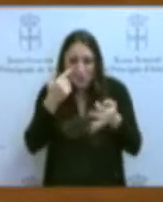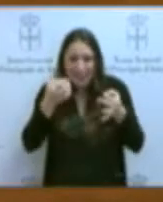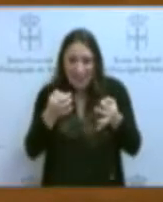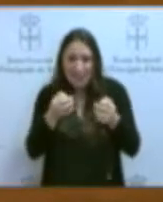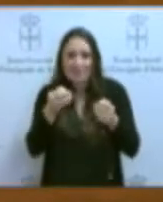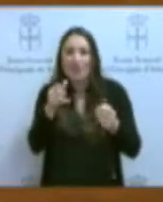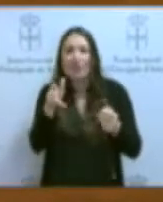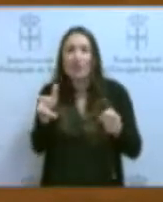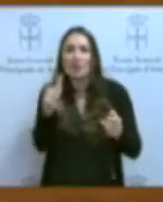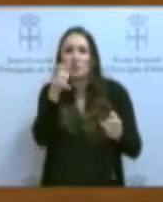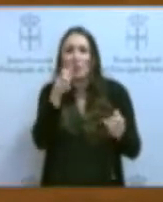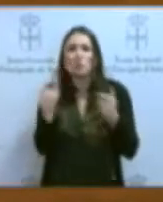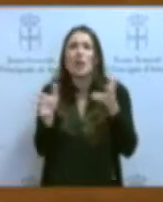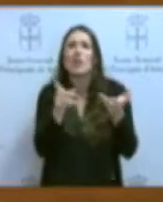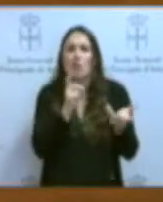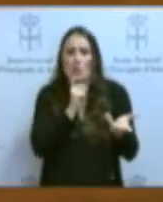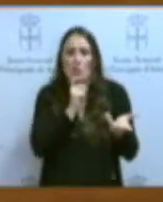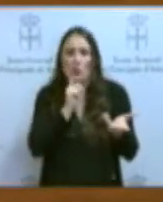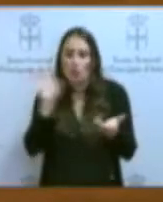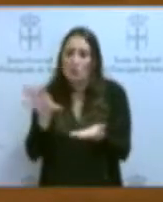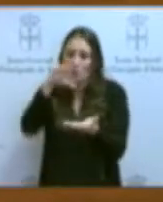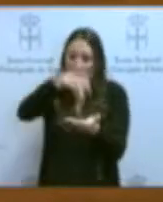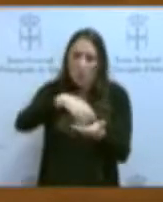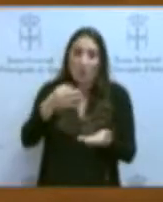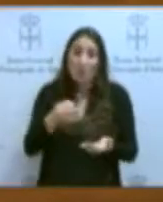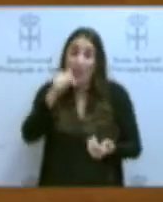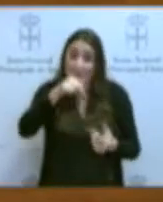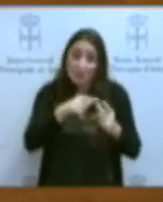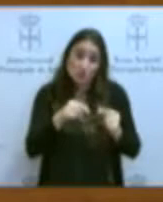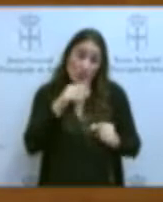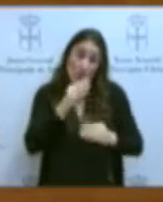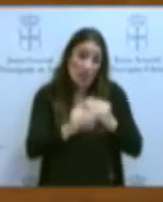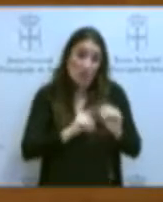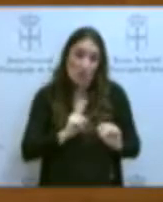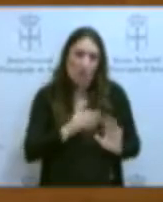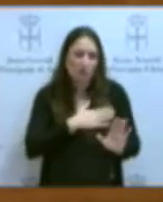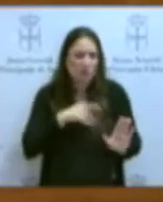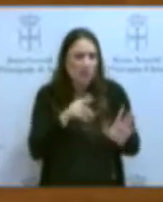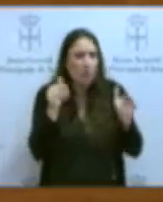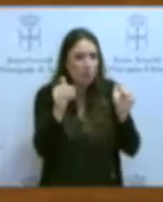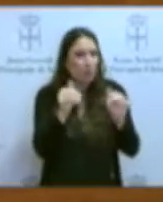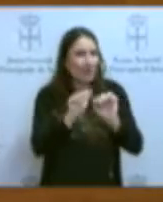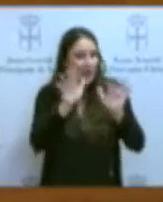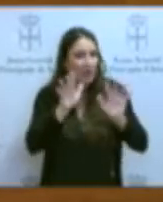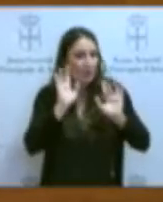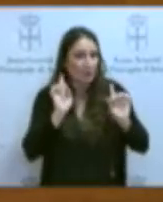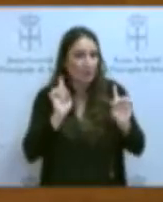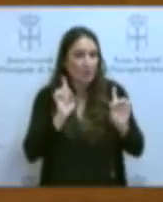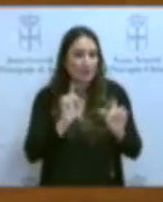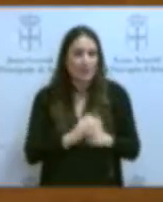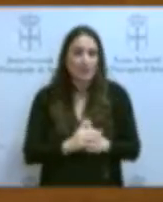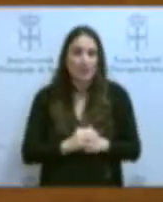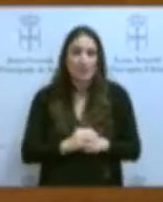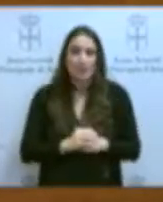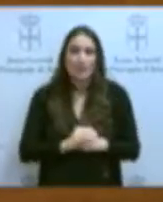la ciudadanía. Y eso hoy en día en Asturias no está pasando. Por eso quiero poner especial énfasis en ello.